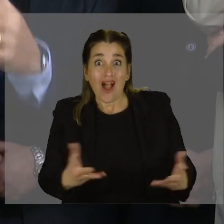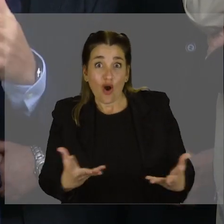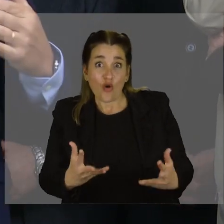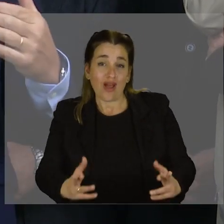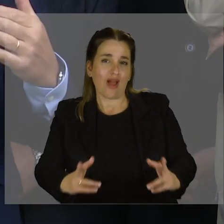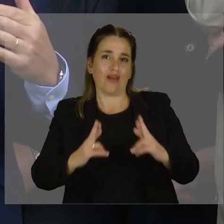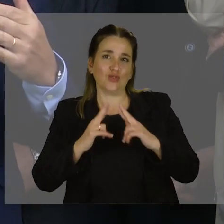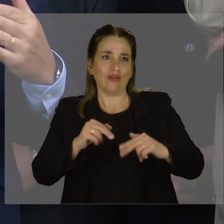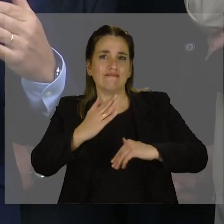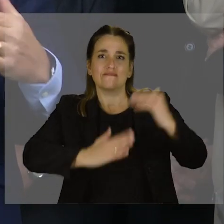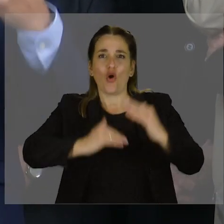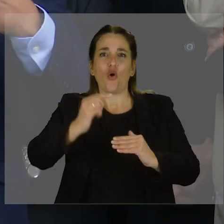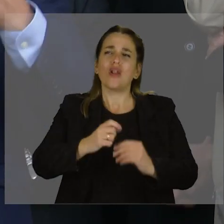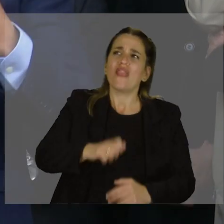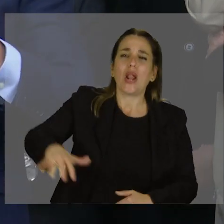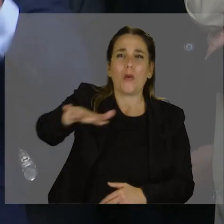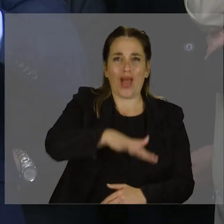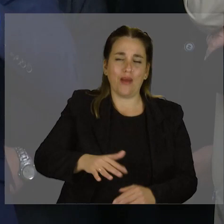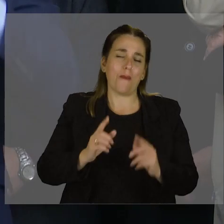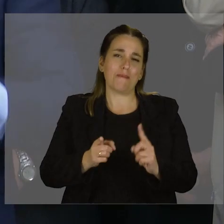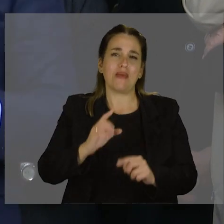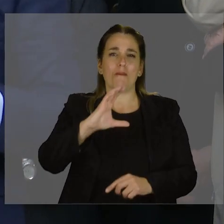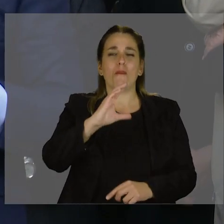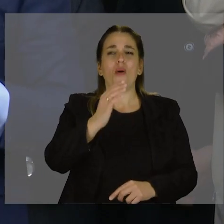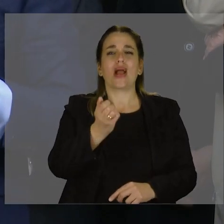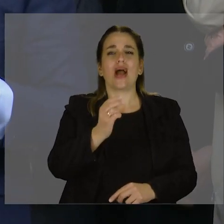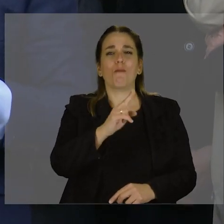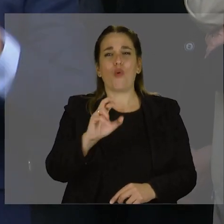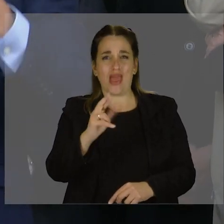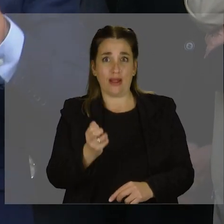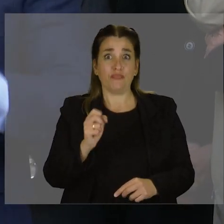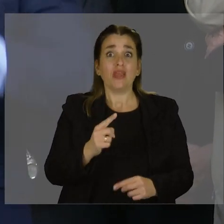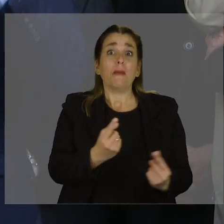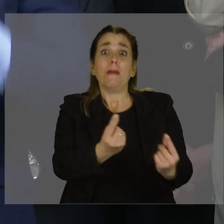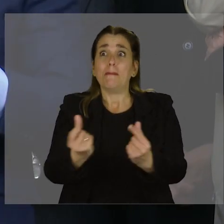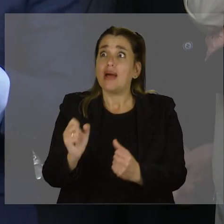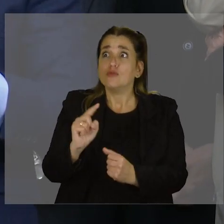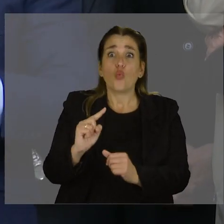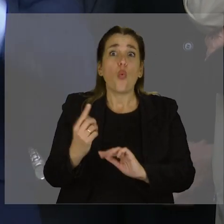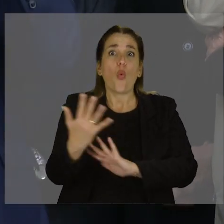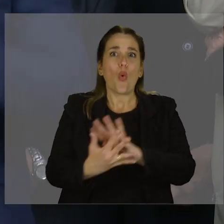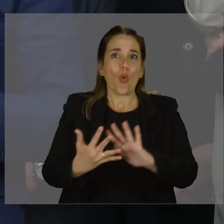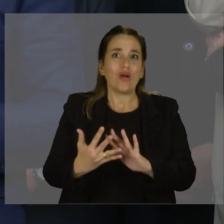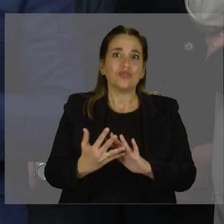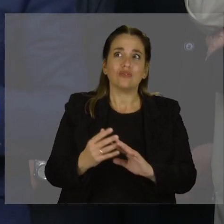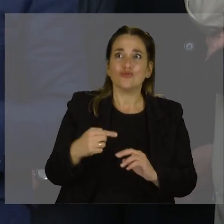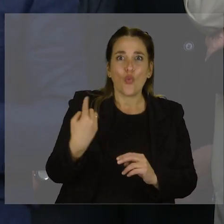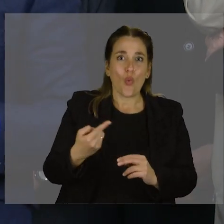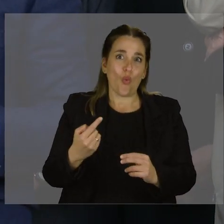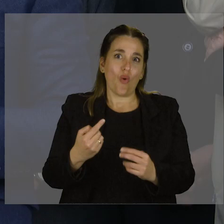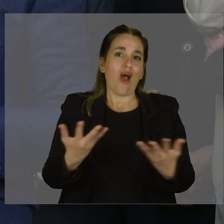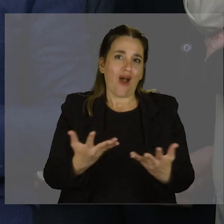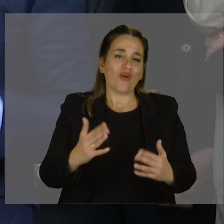del barrio. Es una obra de La Capuera. Es una obra con plata de los uruguayos, de vuelta a los